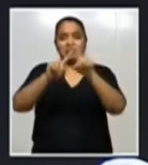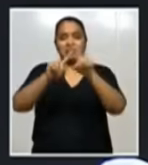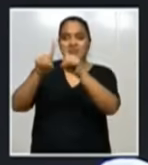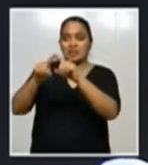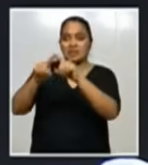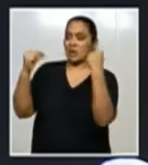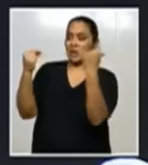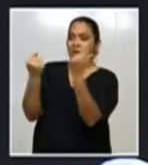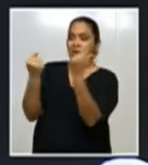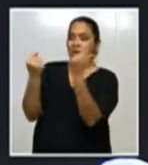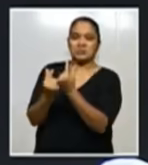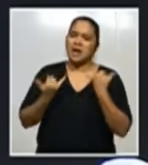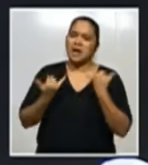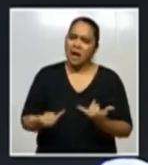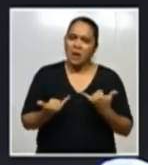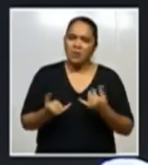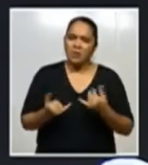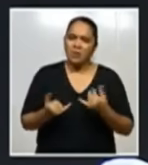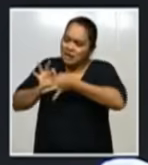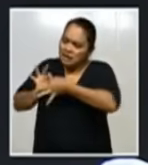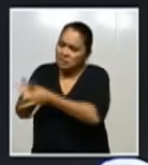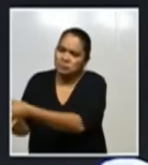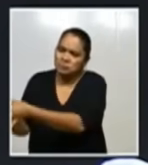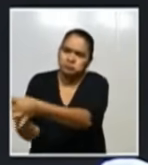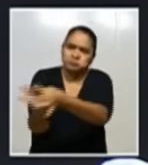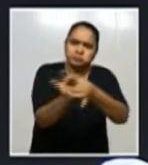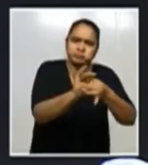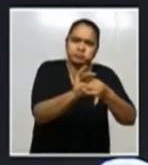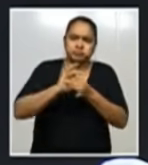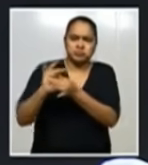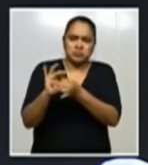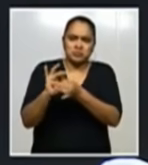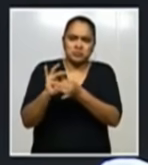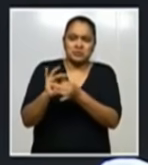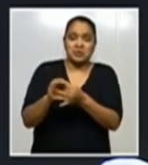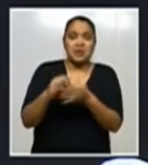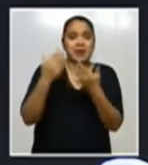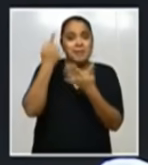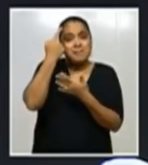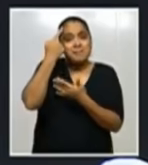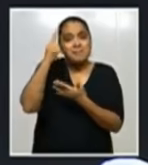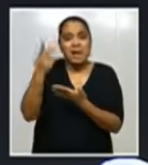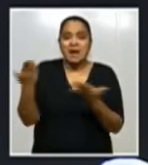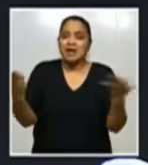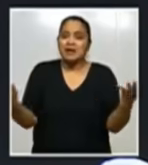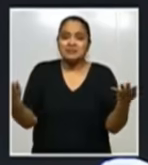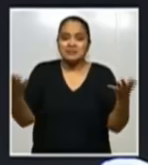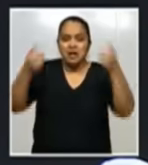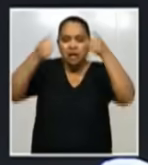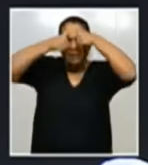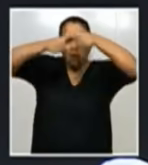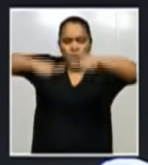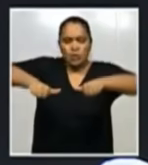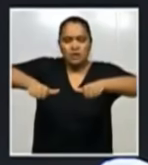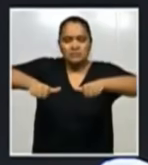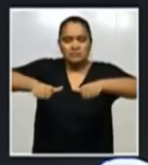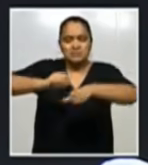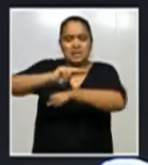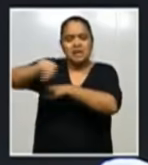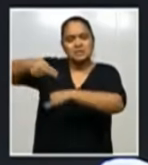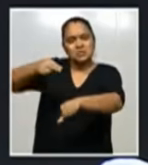Y este es el momento de unirnos para construir un pacto nacional de unidad.